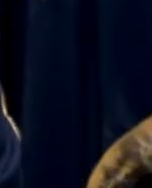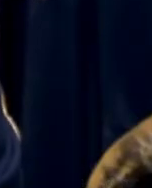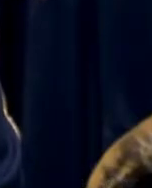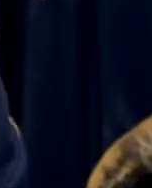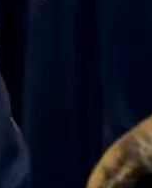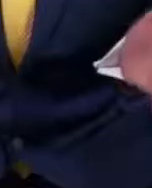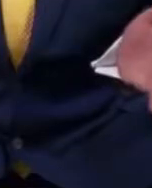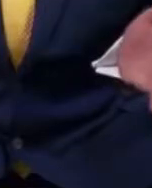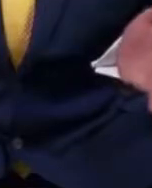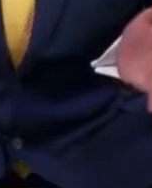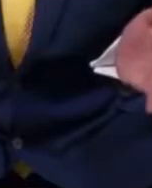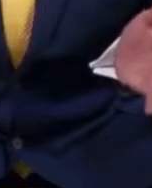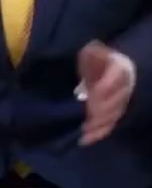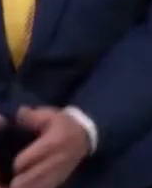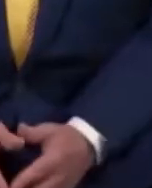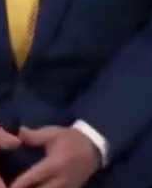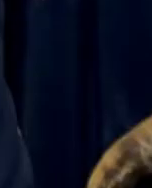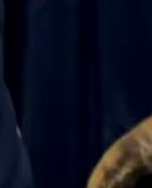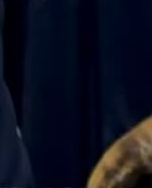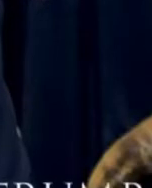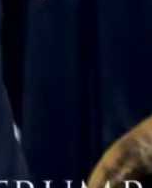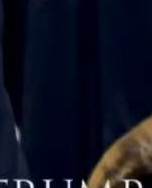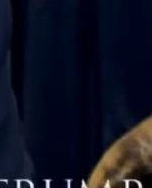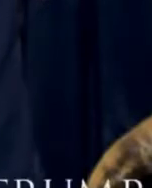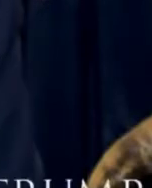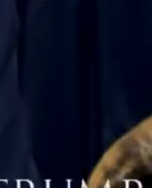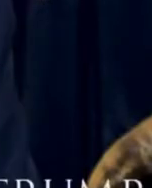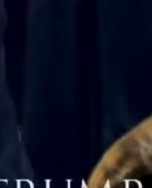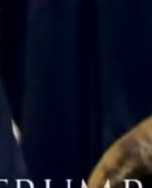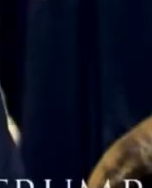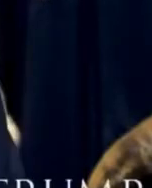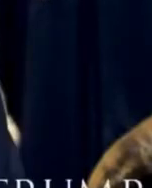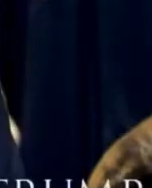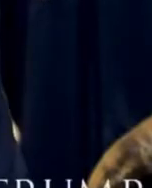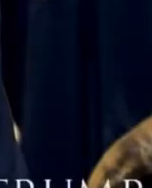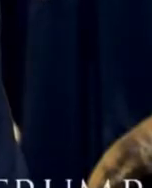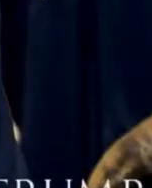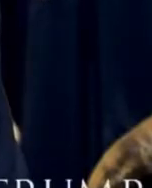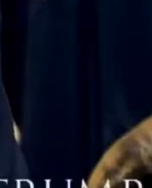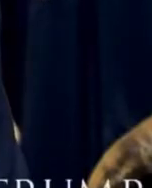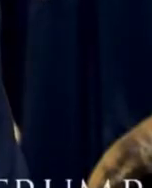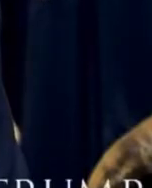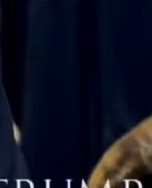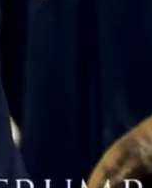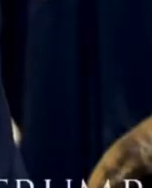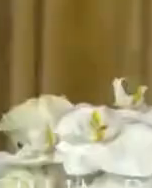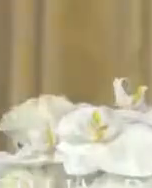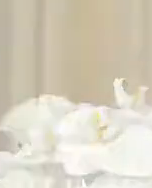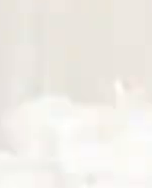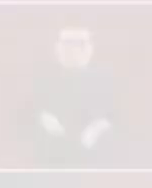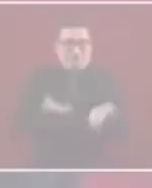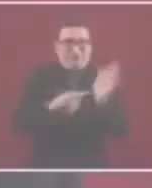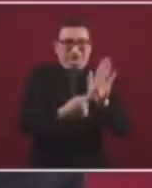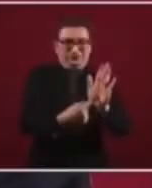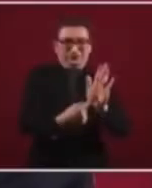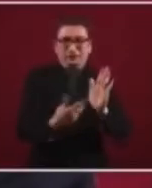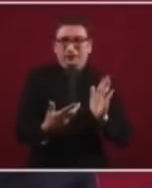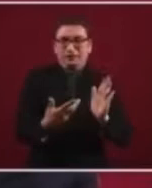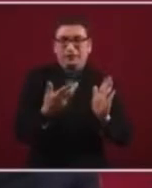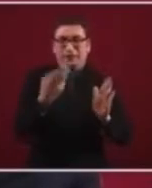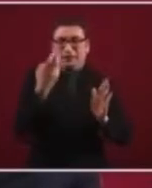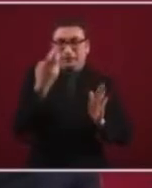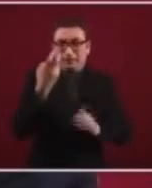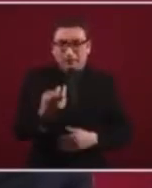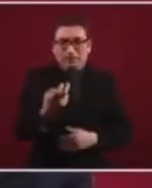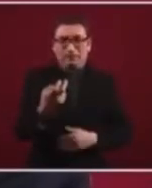de la masacre ocurrida en contra de la familia Levarón en los límites de Sonora y Chihuahua, que fue una masacre. Claro,